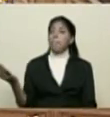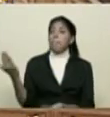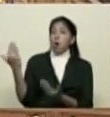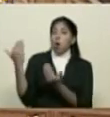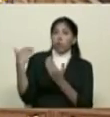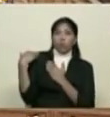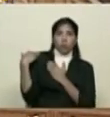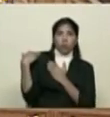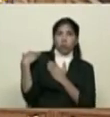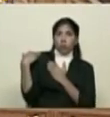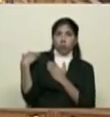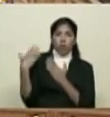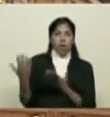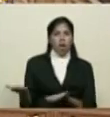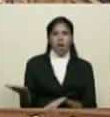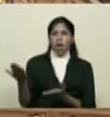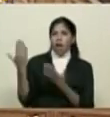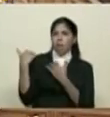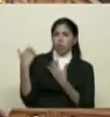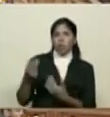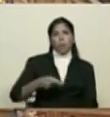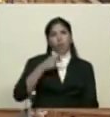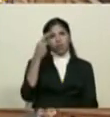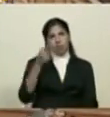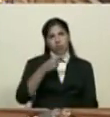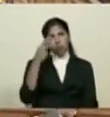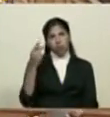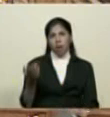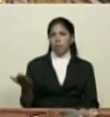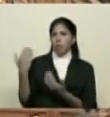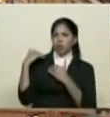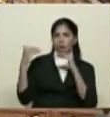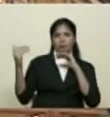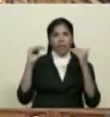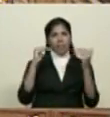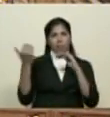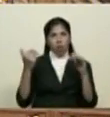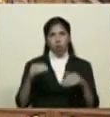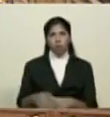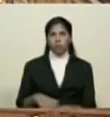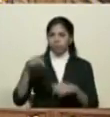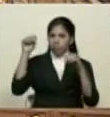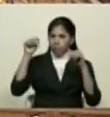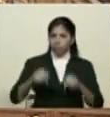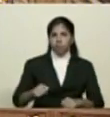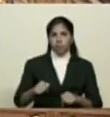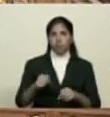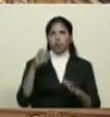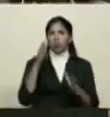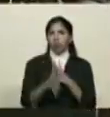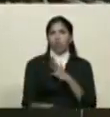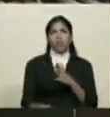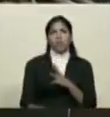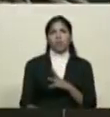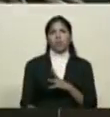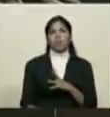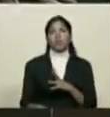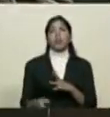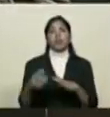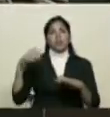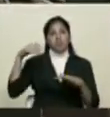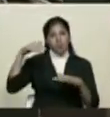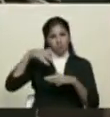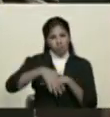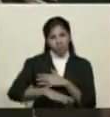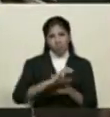moral, todo el apoyo político, todo el apoyo ético para que el tema del desfalco en la faja llegue al